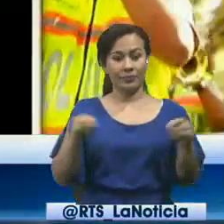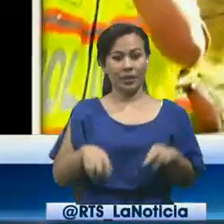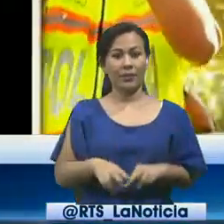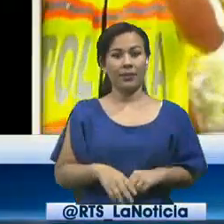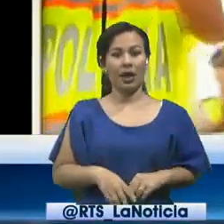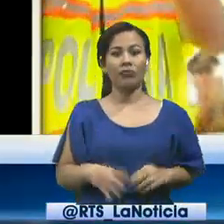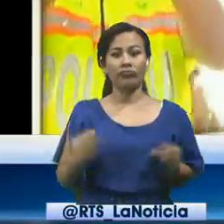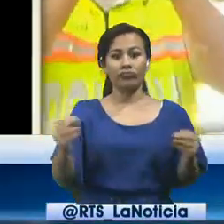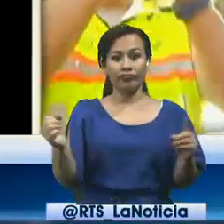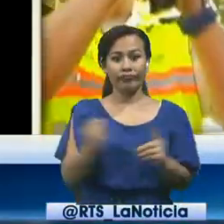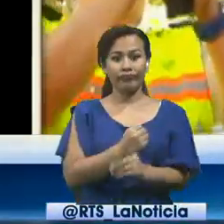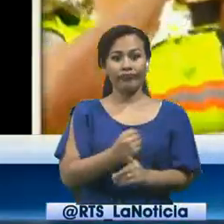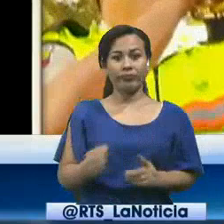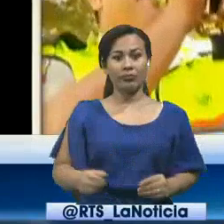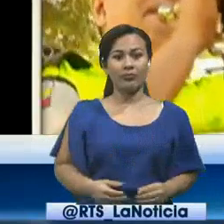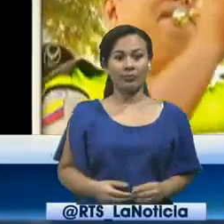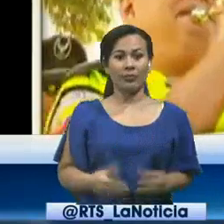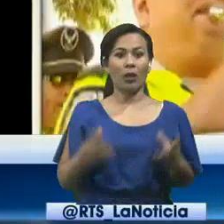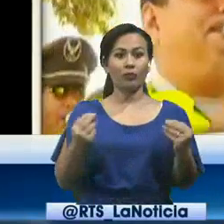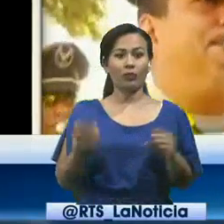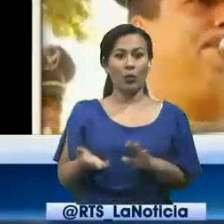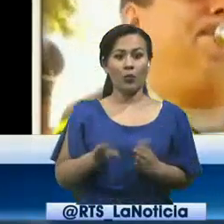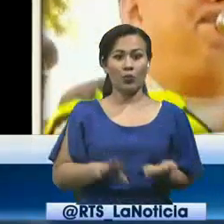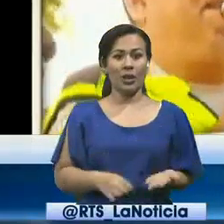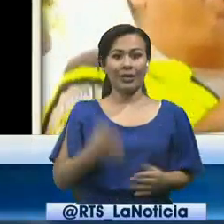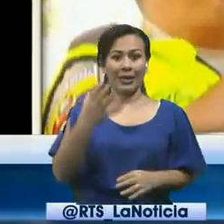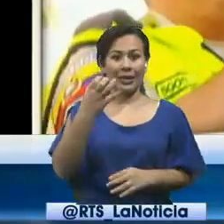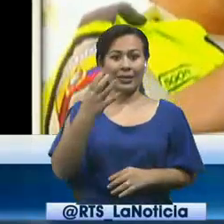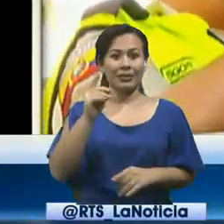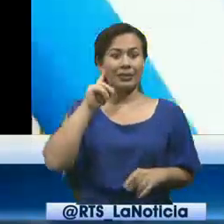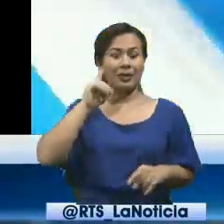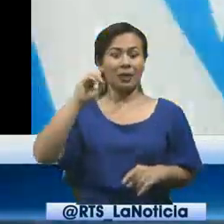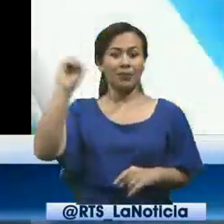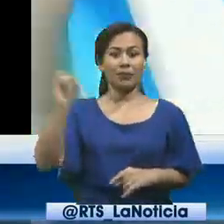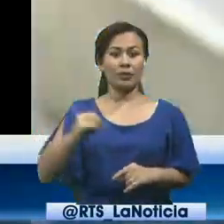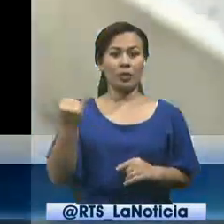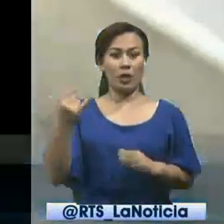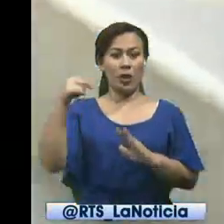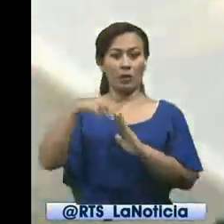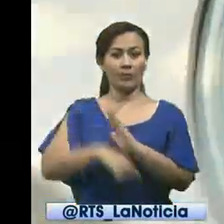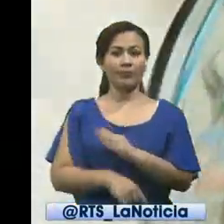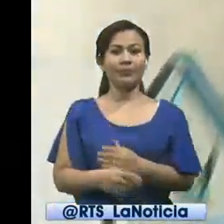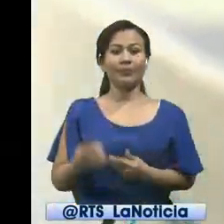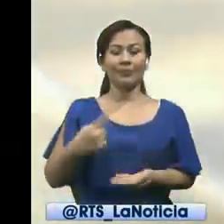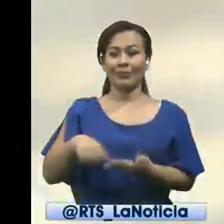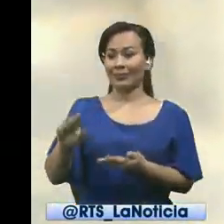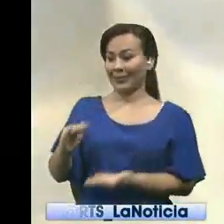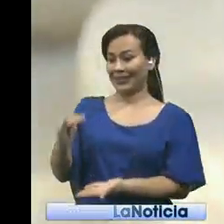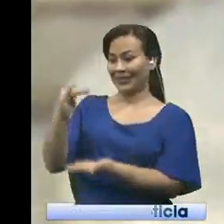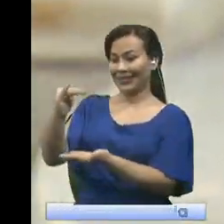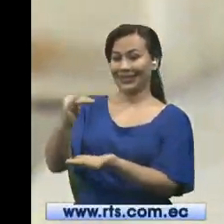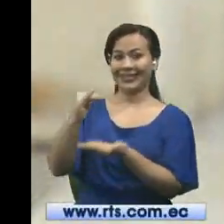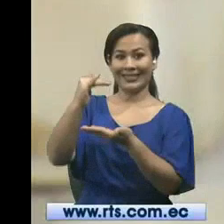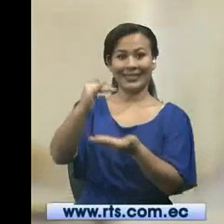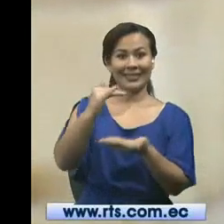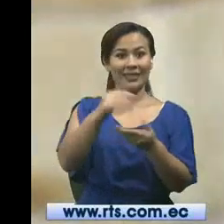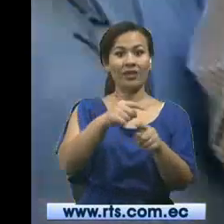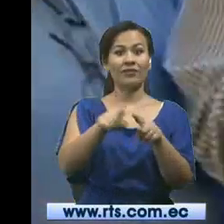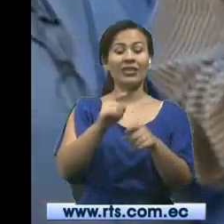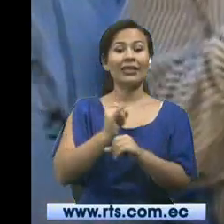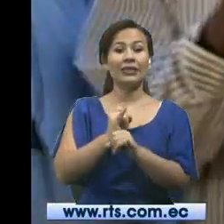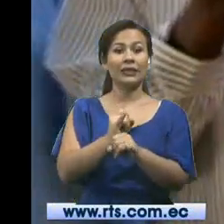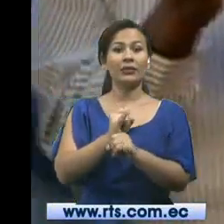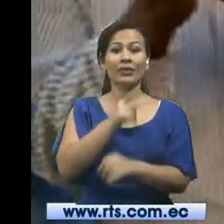hechos violentos. Homicidios, asesinatos, una disminución también del 15% el día de hoy. Hubo distinciones institucionales para